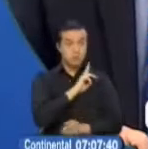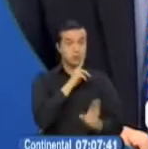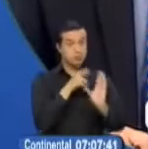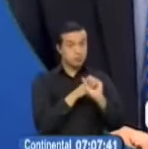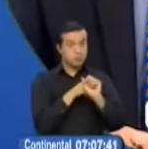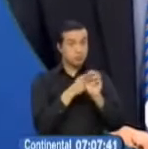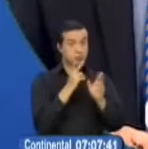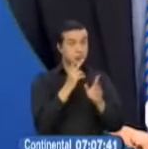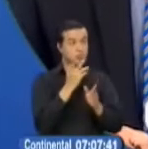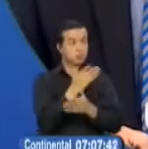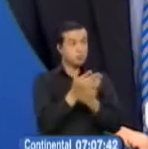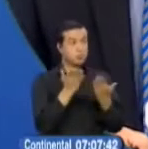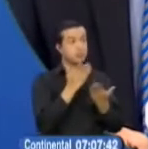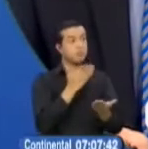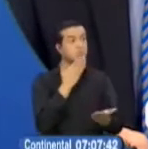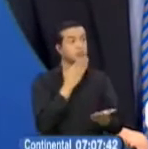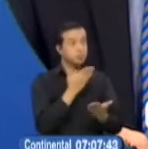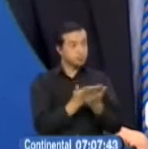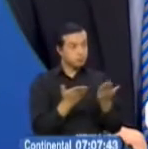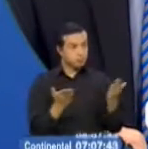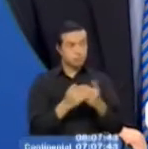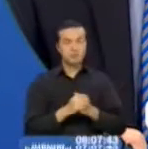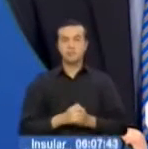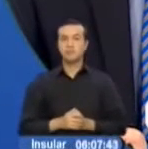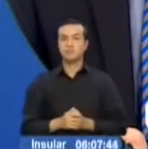de la política pública. Señora ministra, muchas gracias.